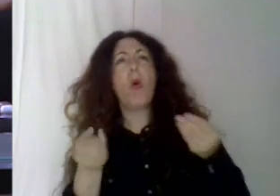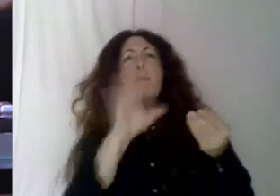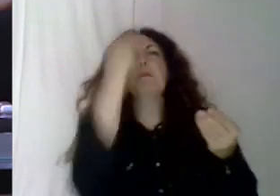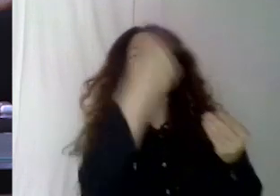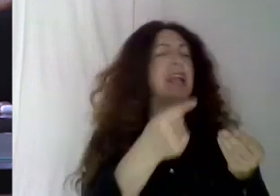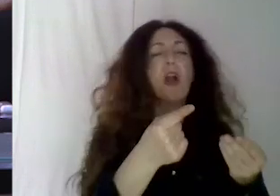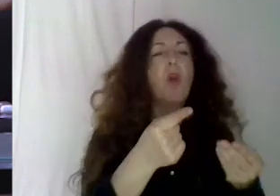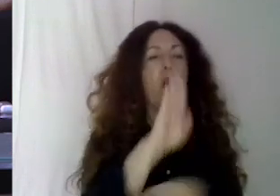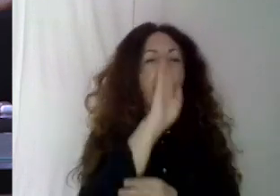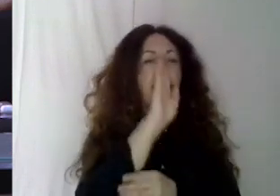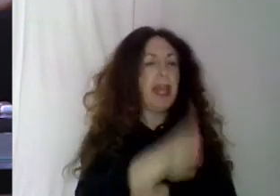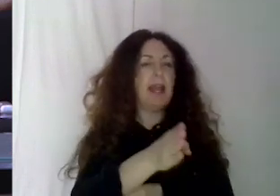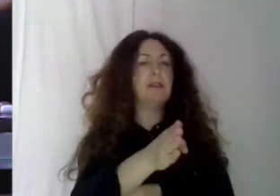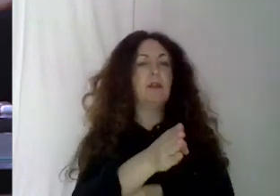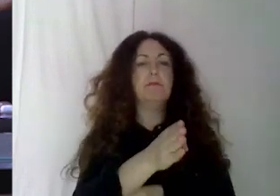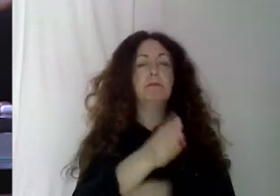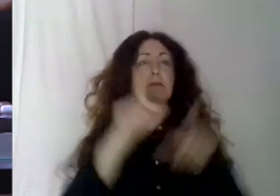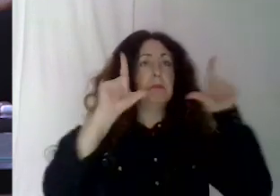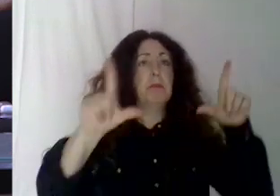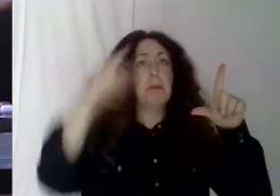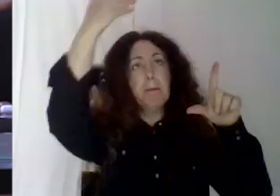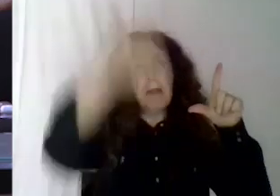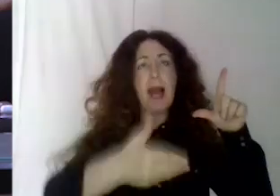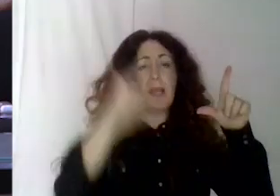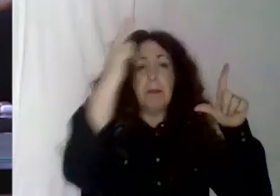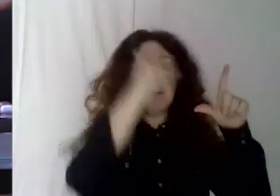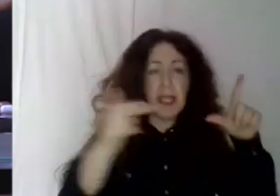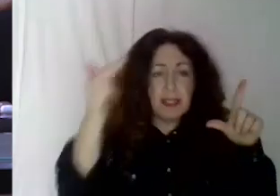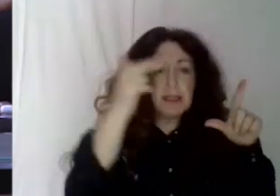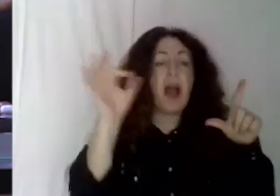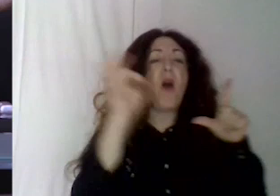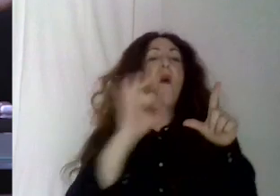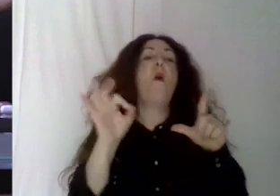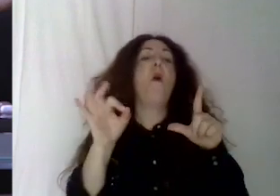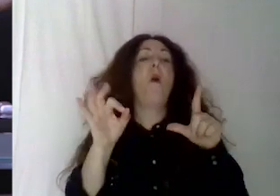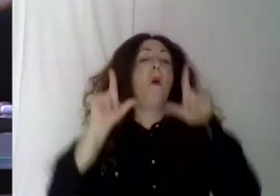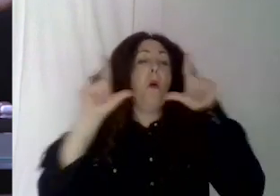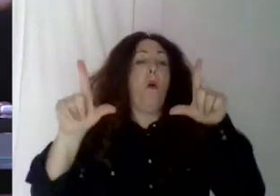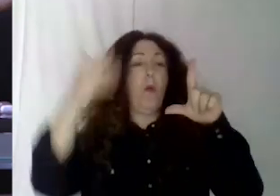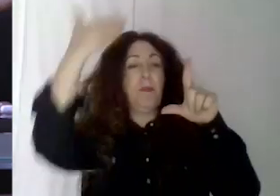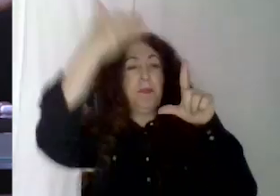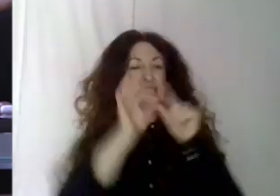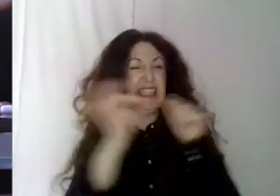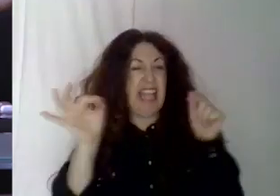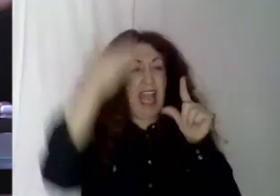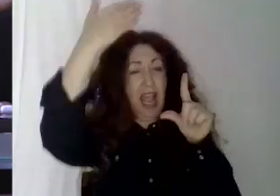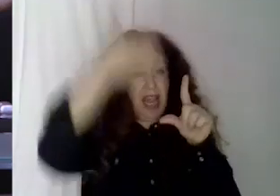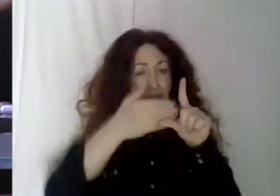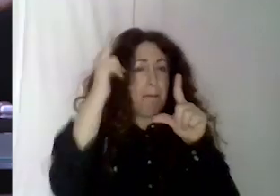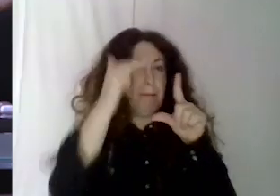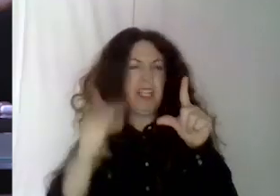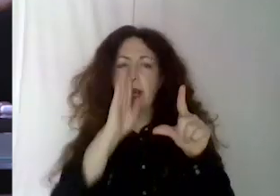consigue un éxito inmediato. Hay, naturalmente, la Iglesia en esos momentos está